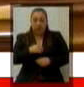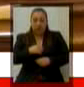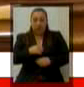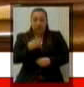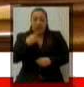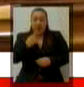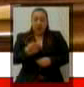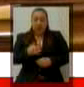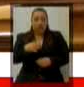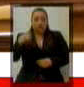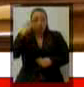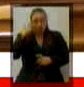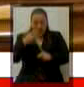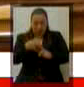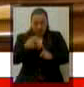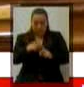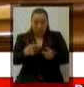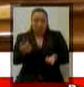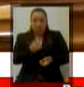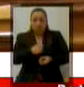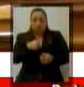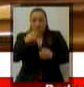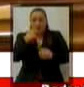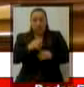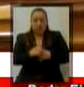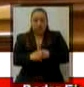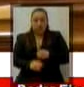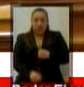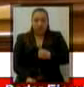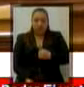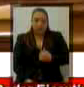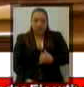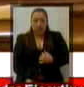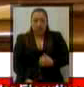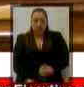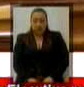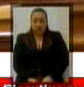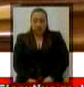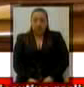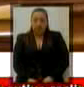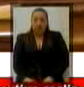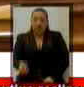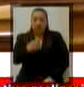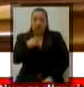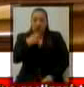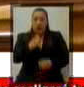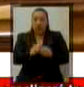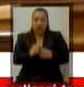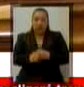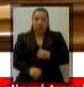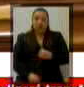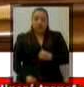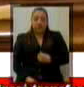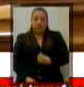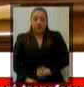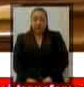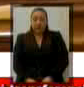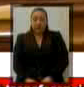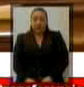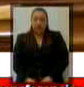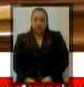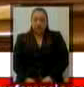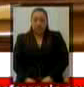dicen psicológico. Lamentablemente yo no vi este diapositivo, si no lo hubiera corregido. lo hice hacer